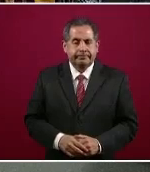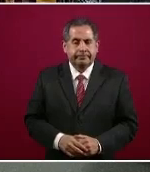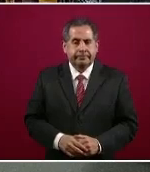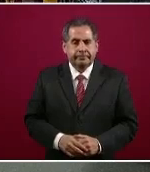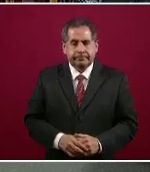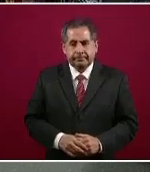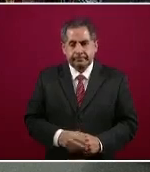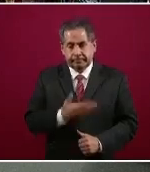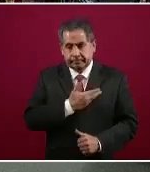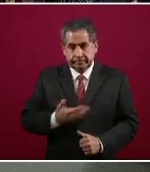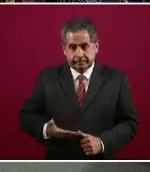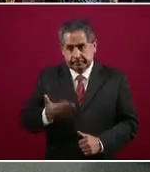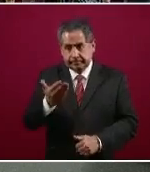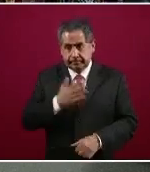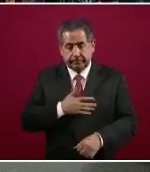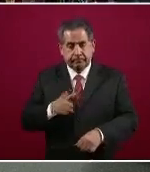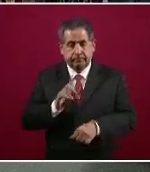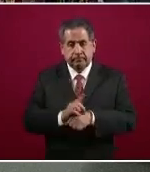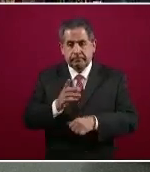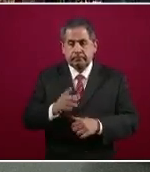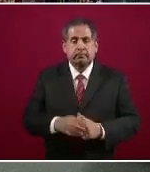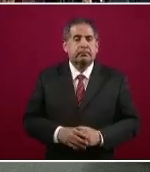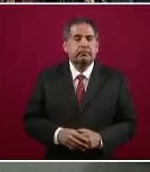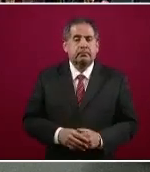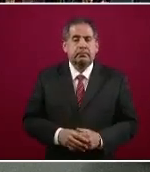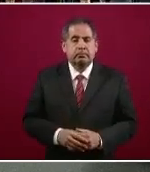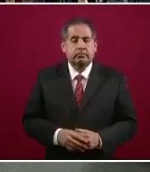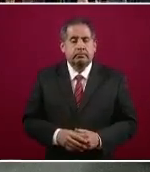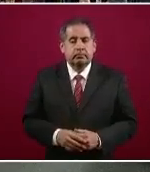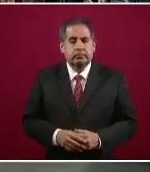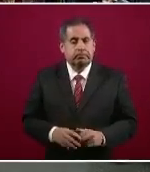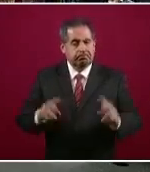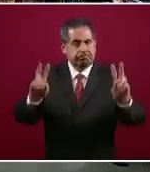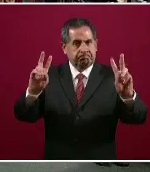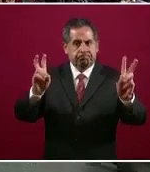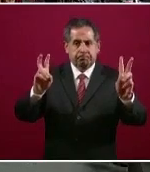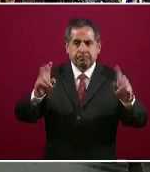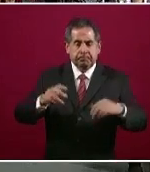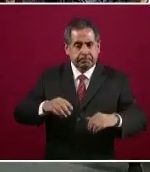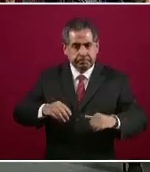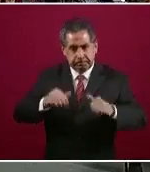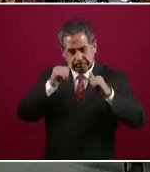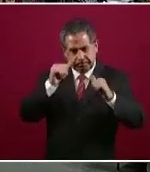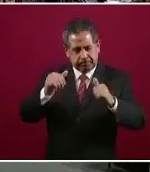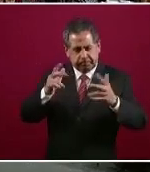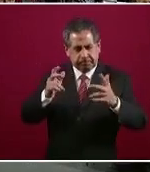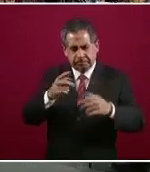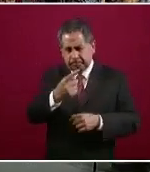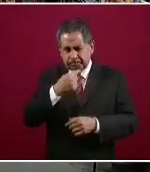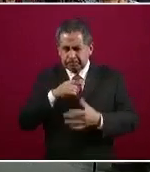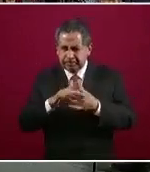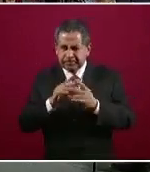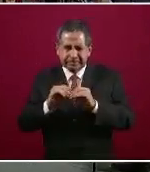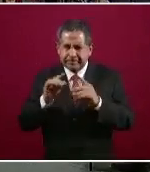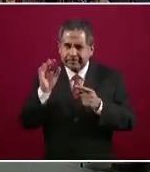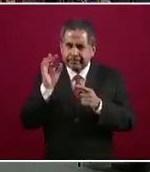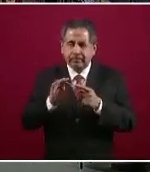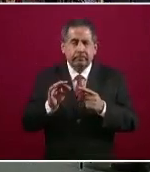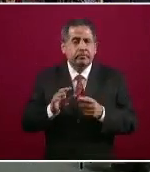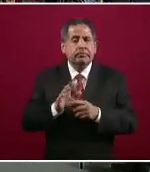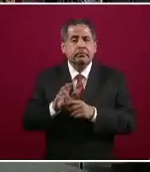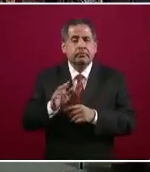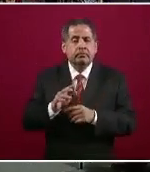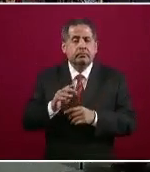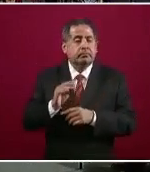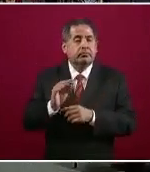Presidente, bueno, buenos días, Michelle Mejía de Multimedios. Sobre este tema de atención, nada más, si nos pueden precisar, ¿cuándo va a estar listo